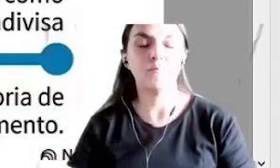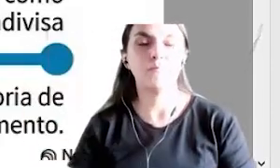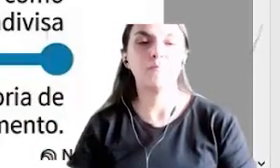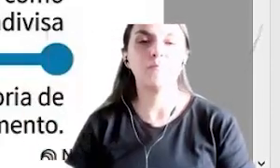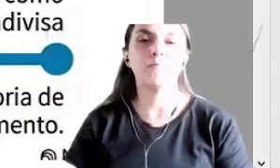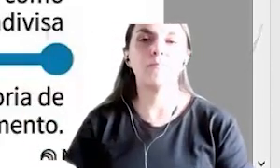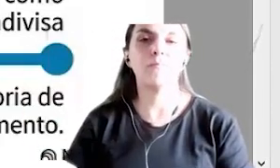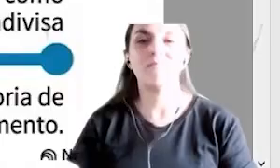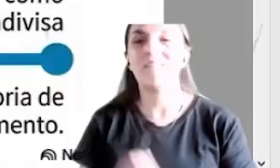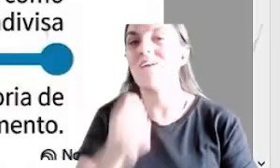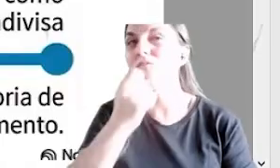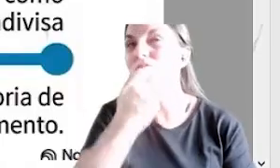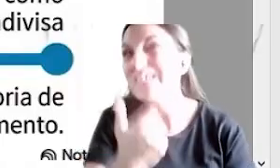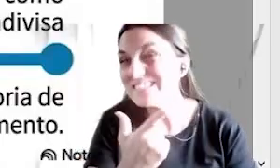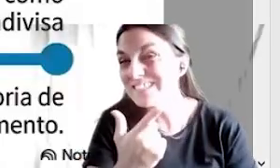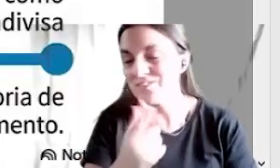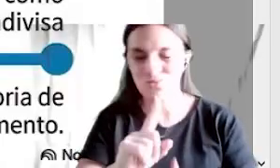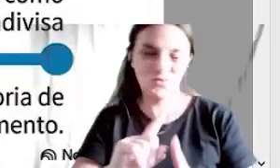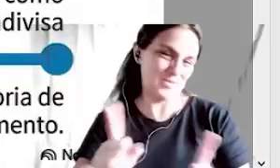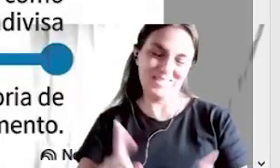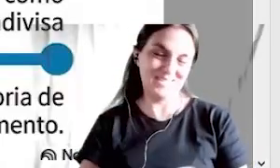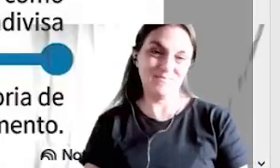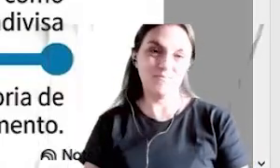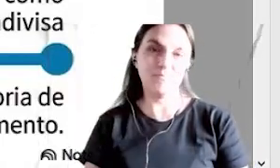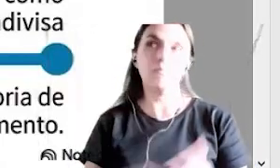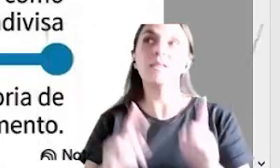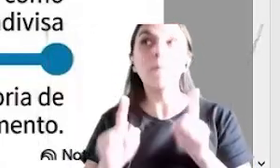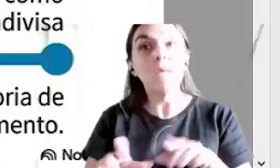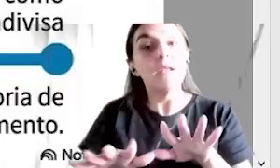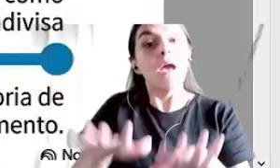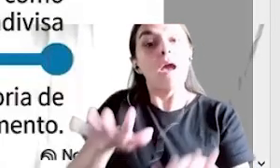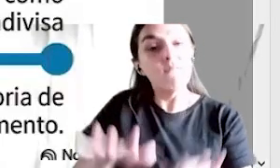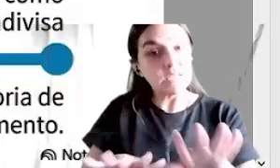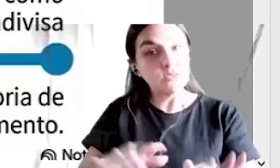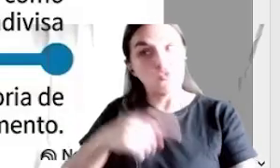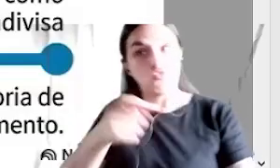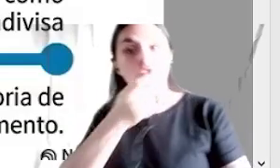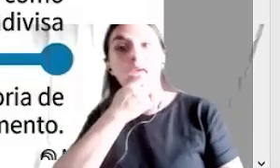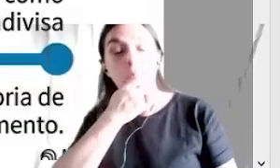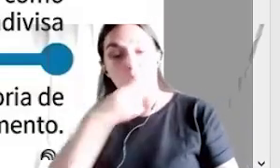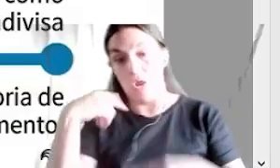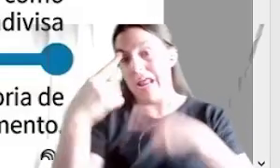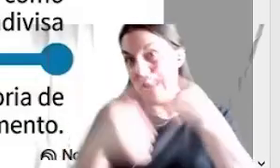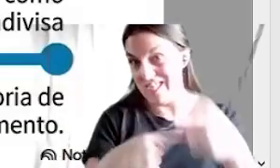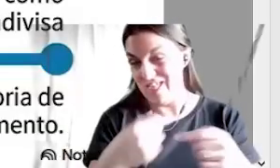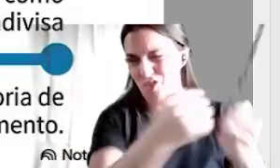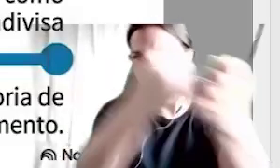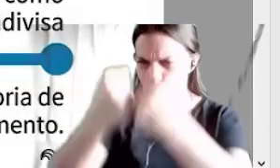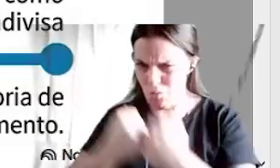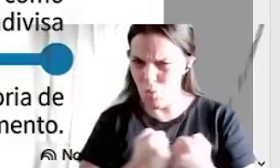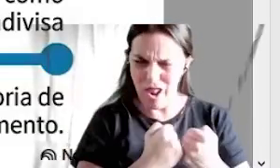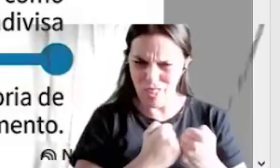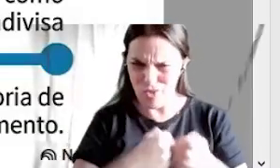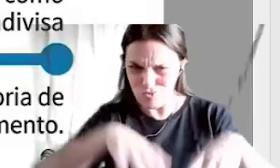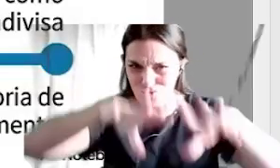No es tan sencillo. Inclusive lo que suele suceder es que los herederos se pusieron todos de acuerdo.